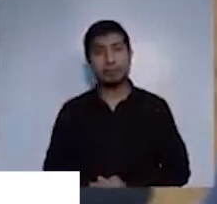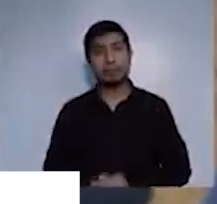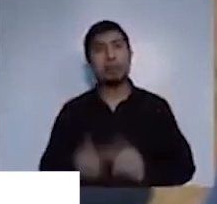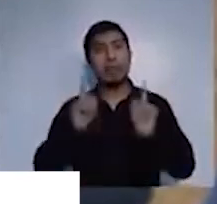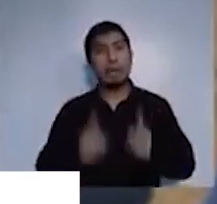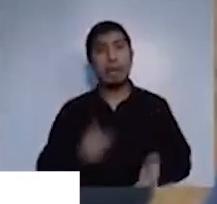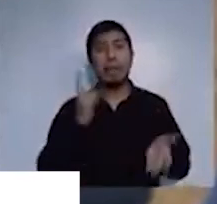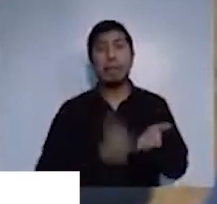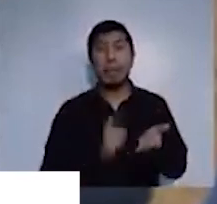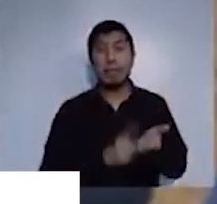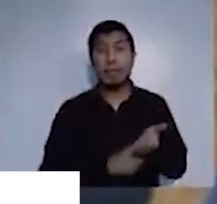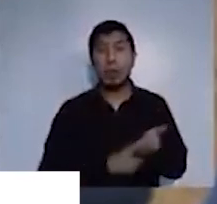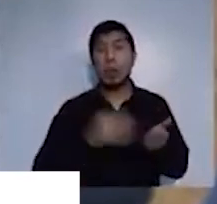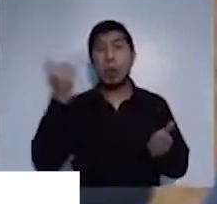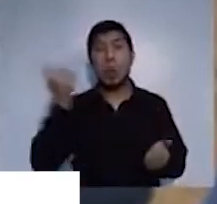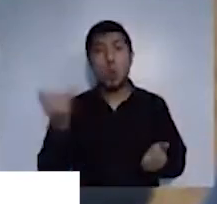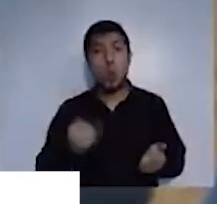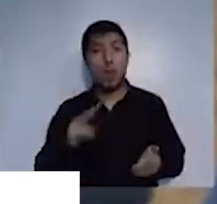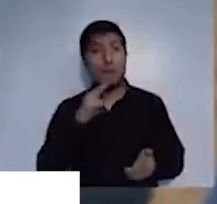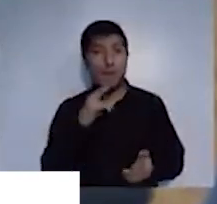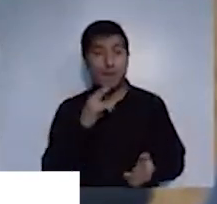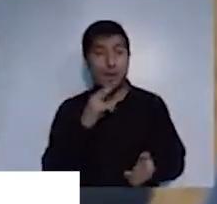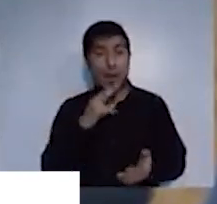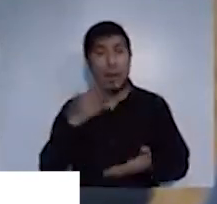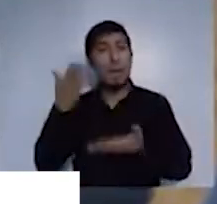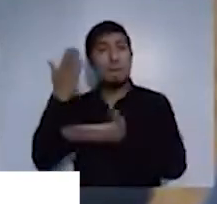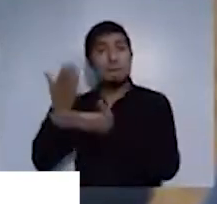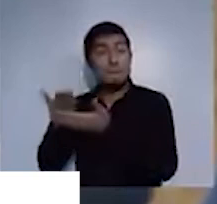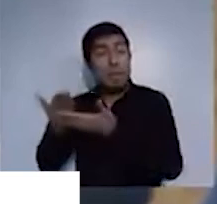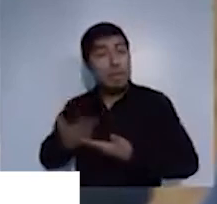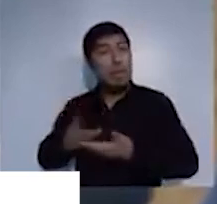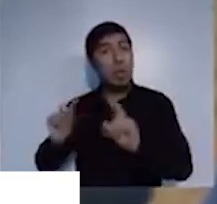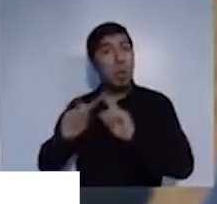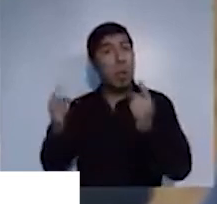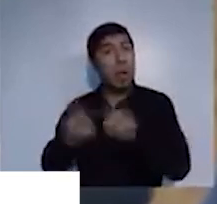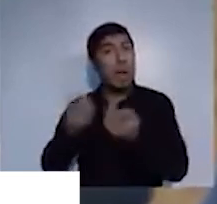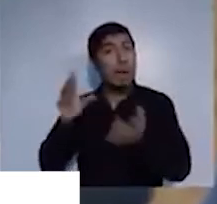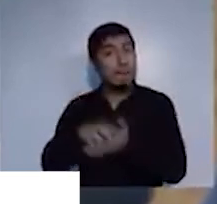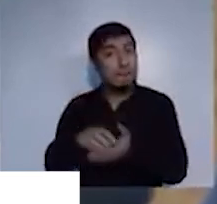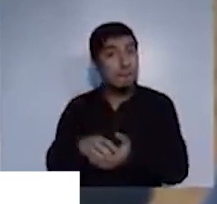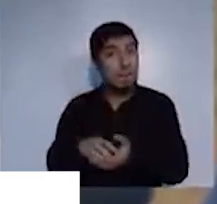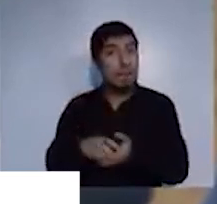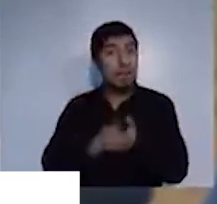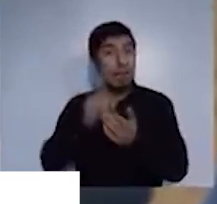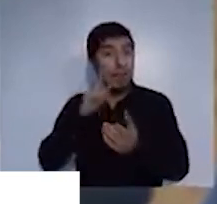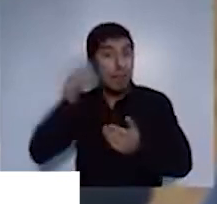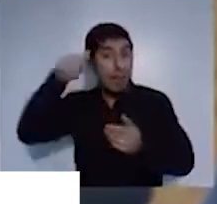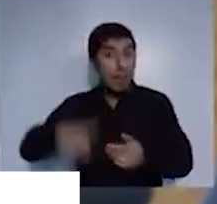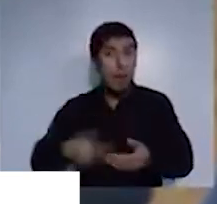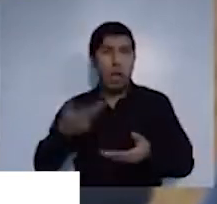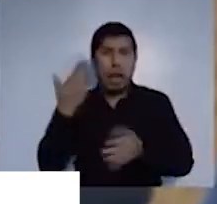decisión de los jueves y viernes tiene que ver con un pedido de los comercios que habían hecho compras para este día y para